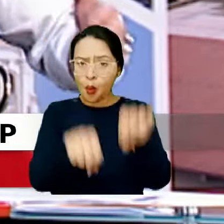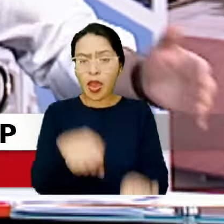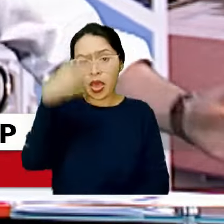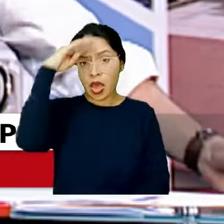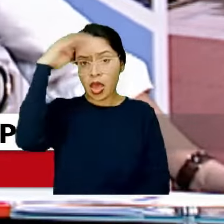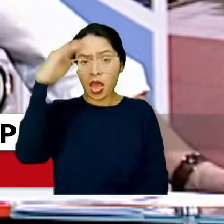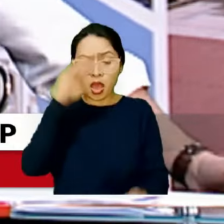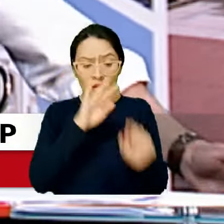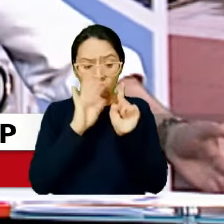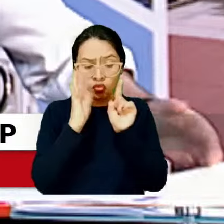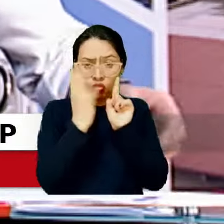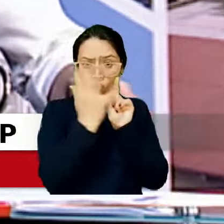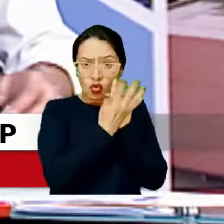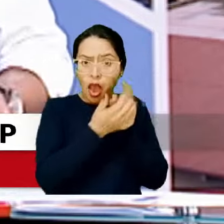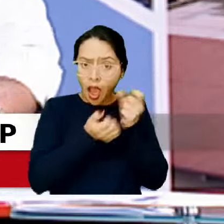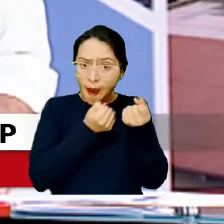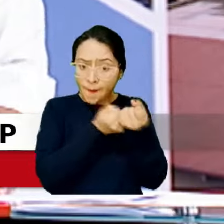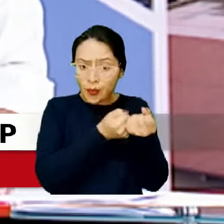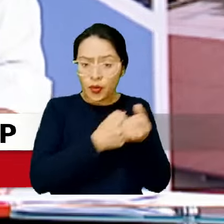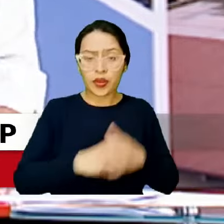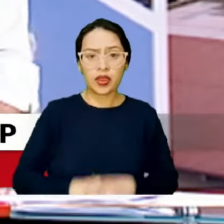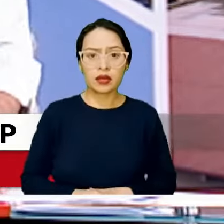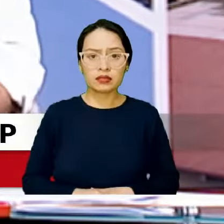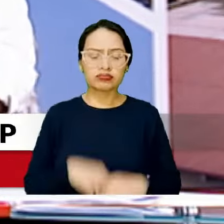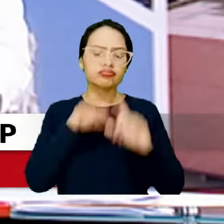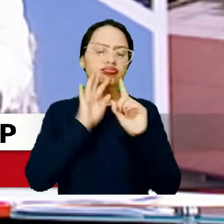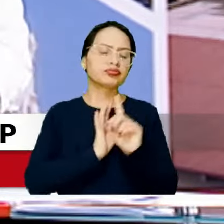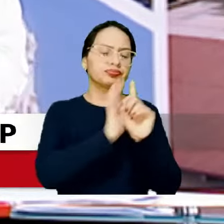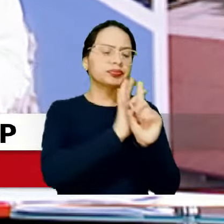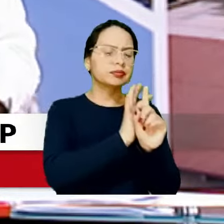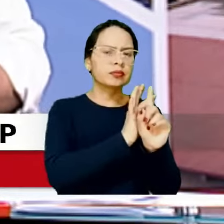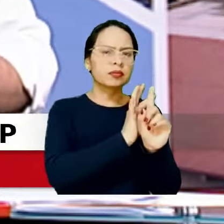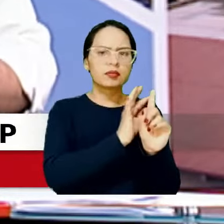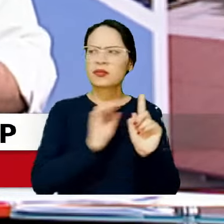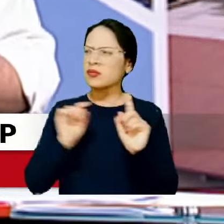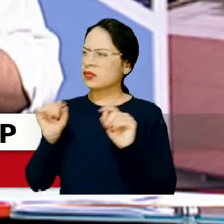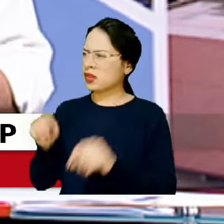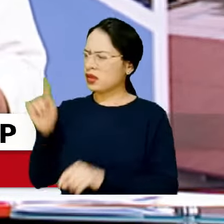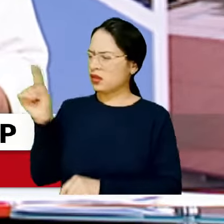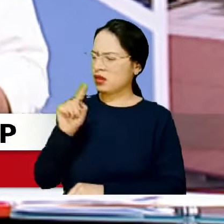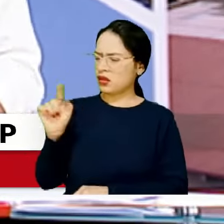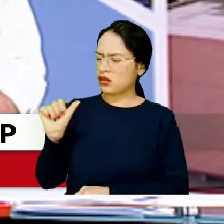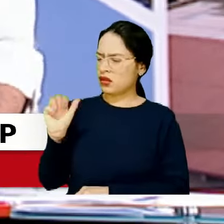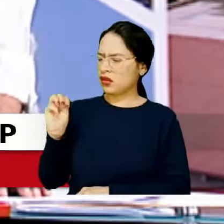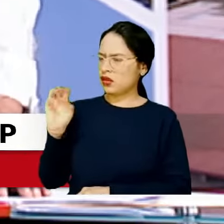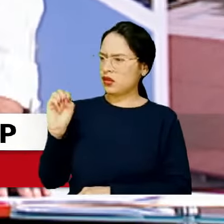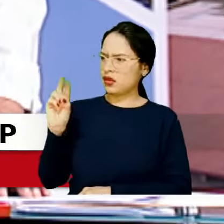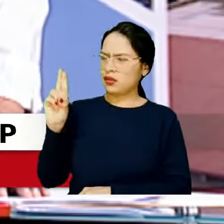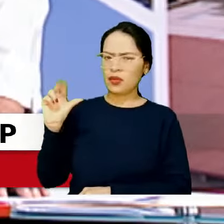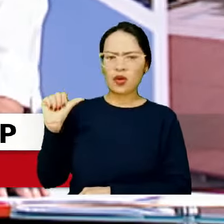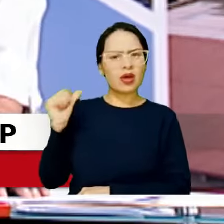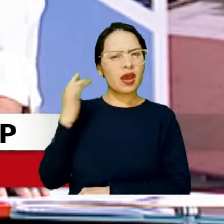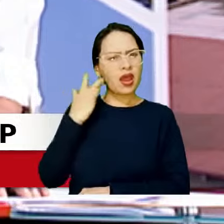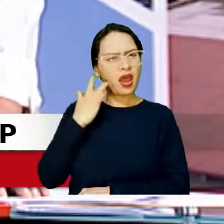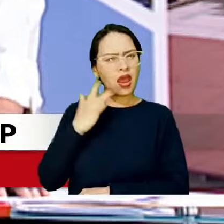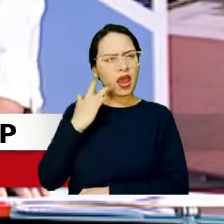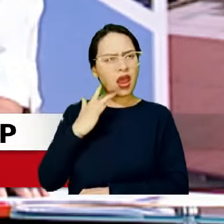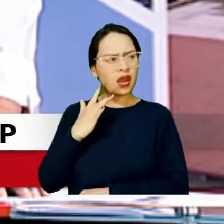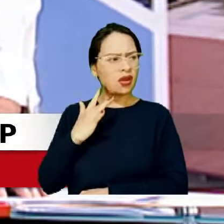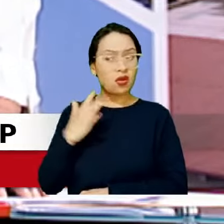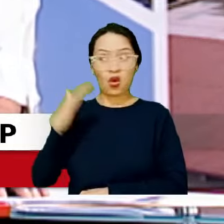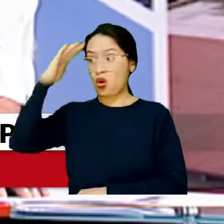tienen a su policía al lado. Me extraña que el alcalde Zamora no quiera tenerle a la policía a su lado, porque cuando yo he hecho